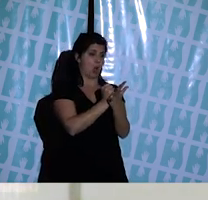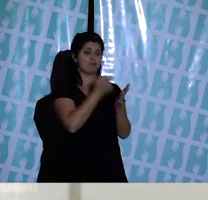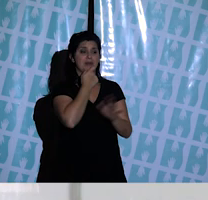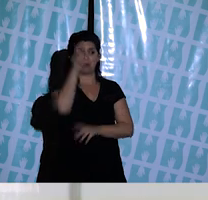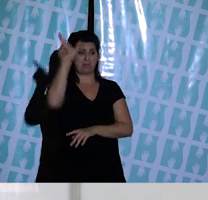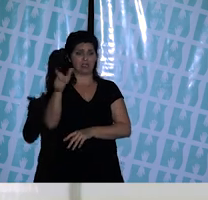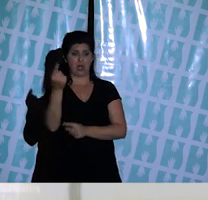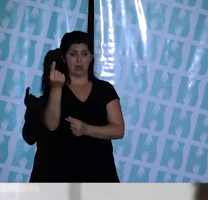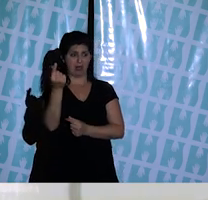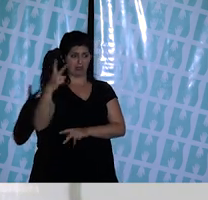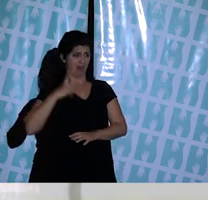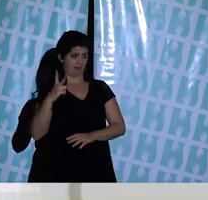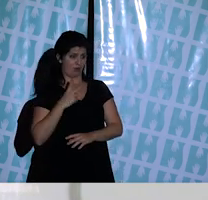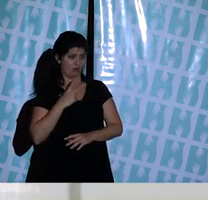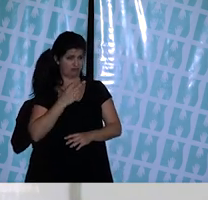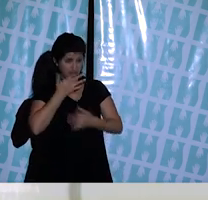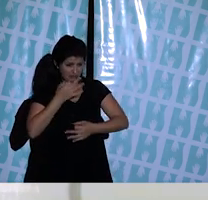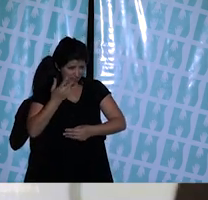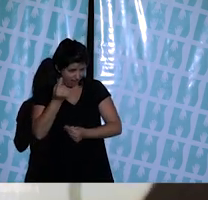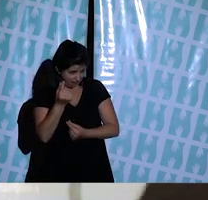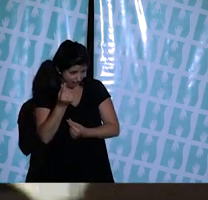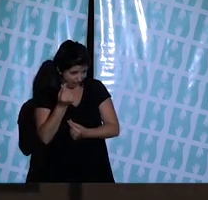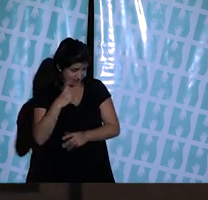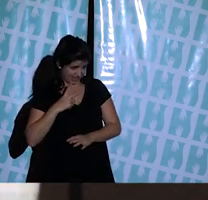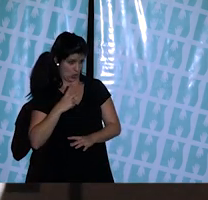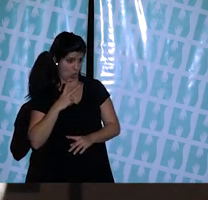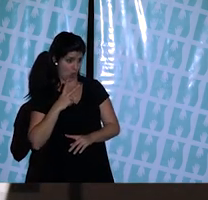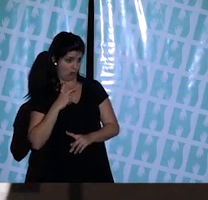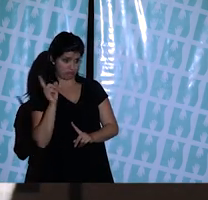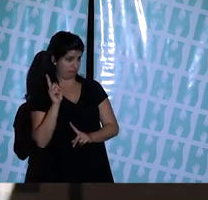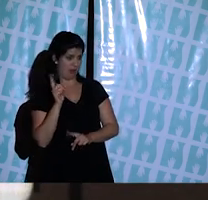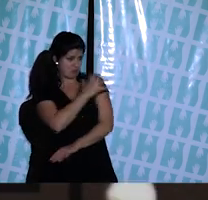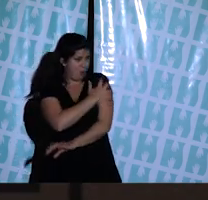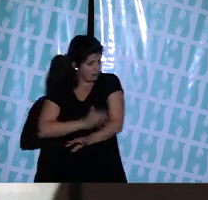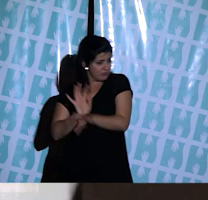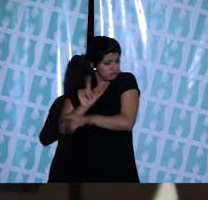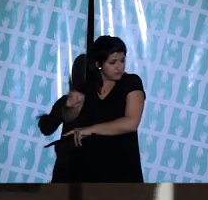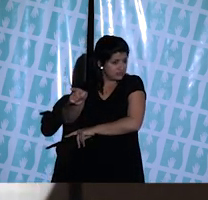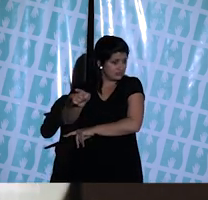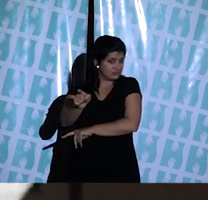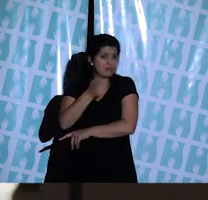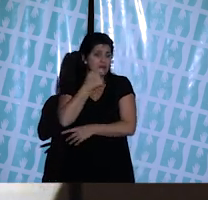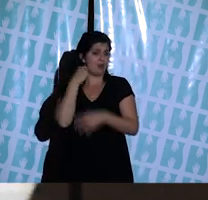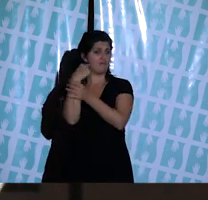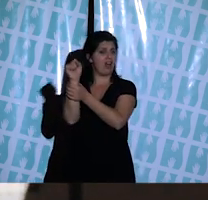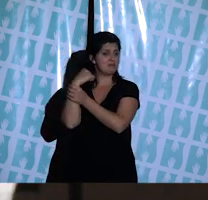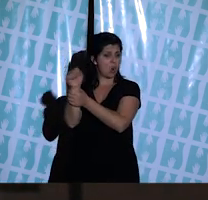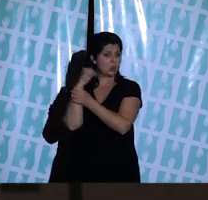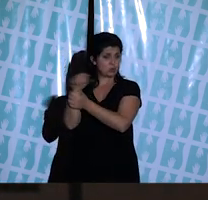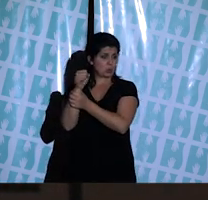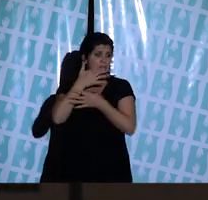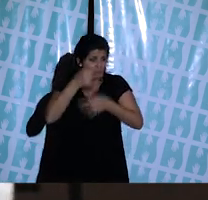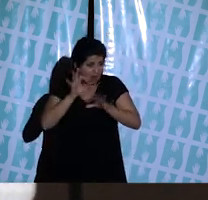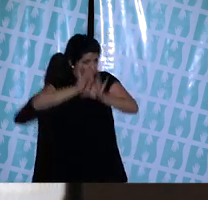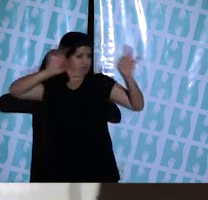cómo. Nosotros vemos la infelicidad de los famosos, la tremenda infelicidad de muchos famosos, no